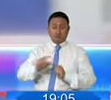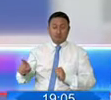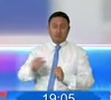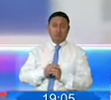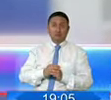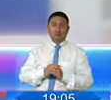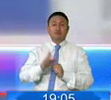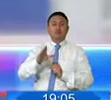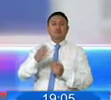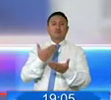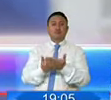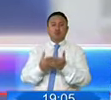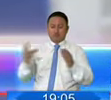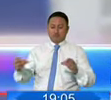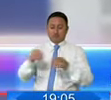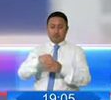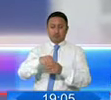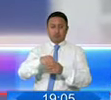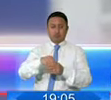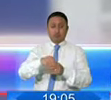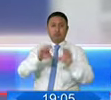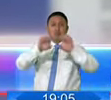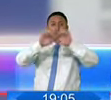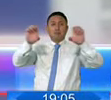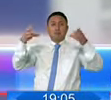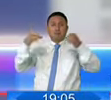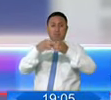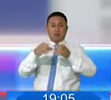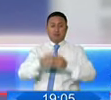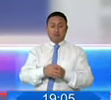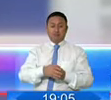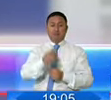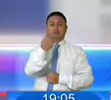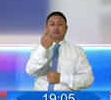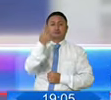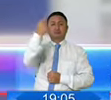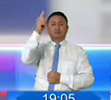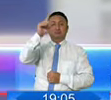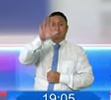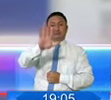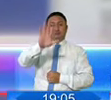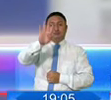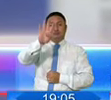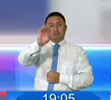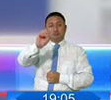estos componentes por parte del consorcio oferente sería de